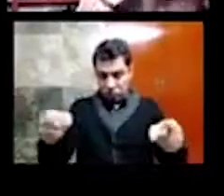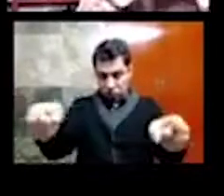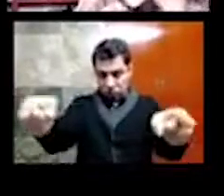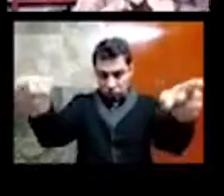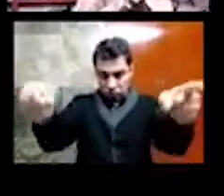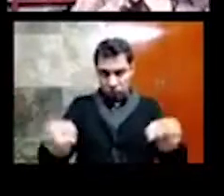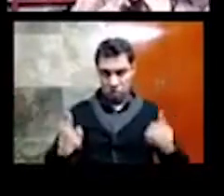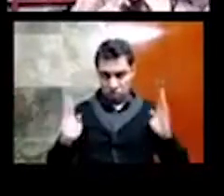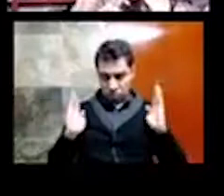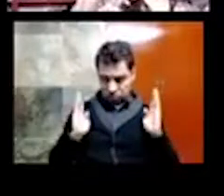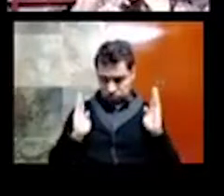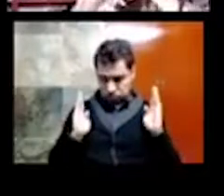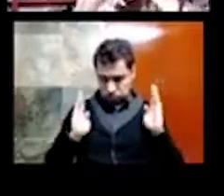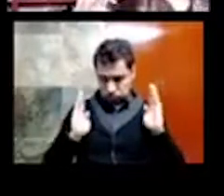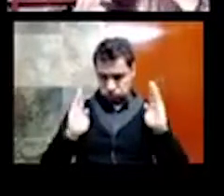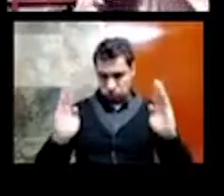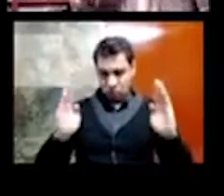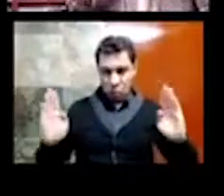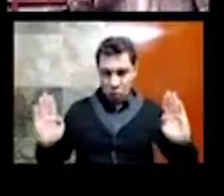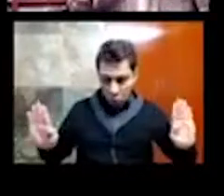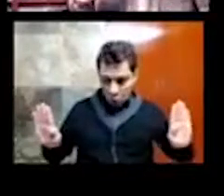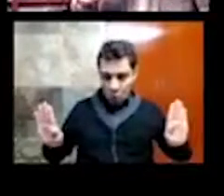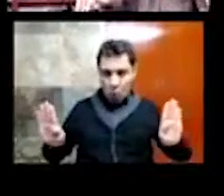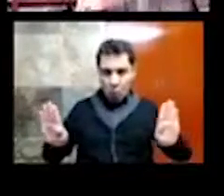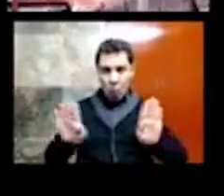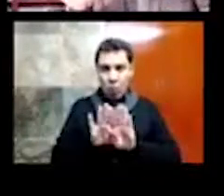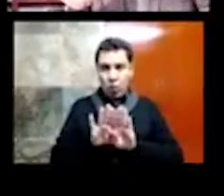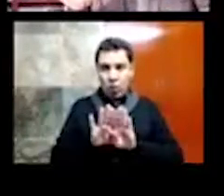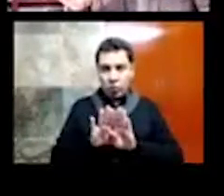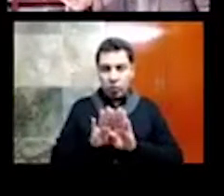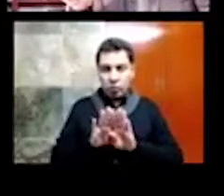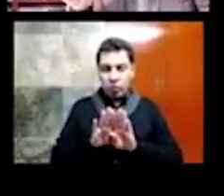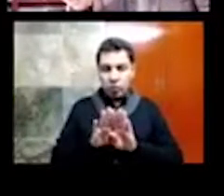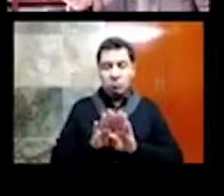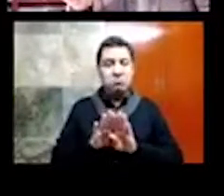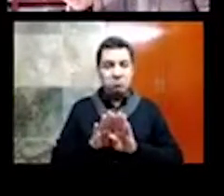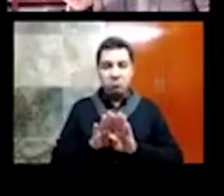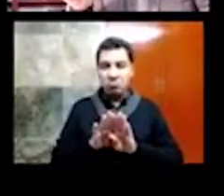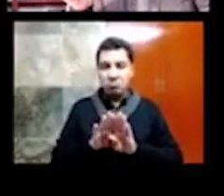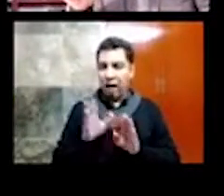estructuras monumentales y religiosas, no dispone de más espacio que ese.